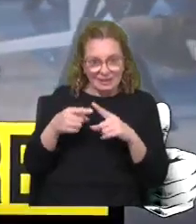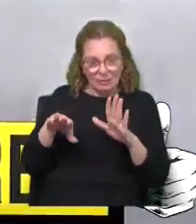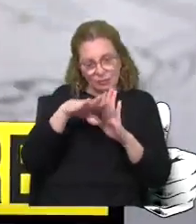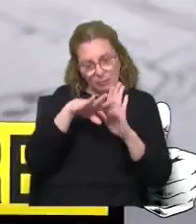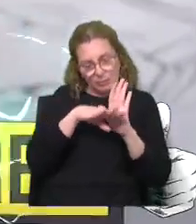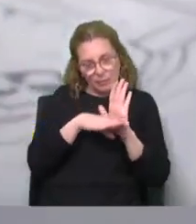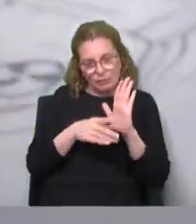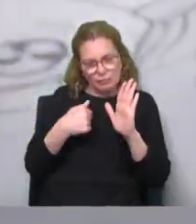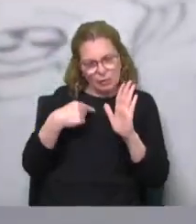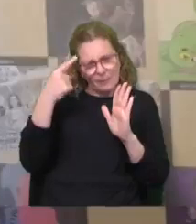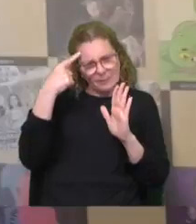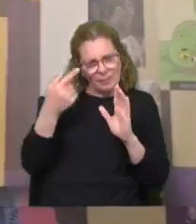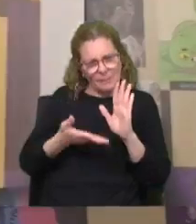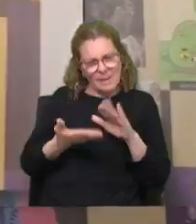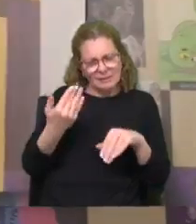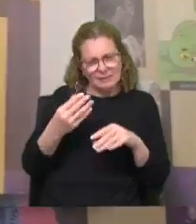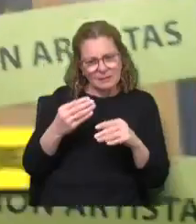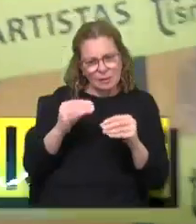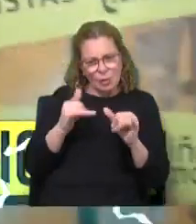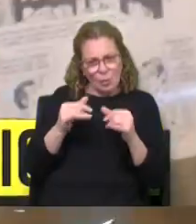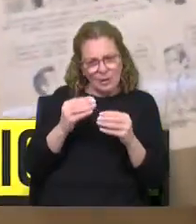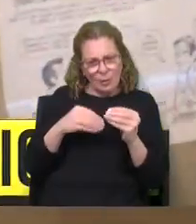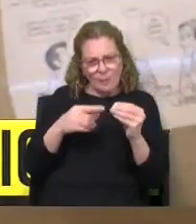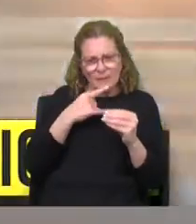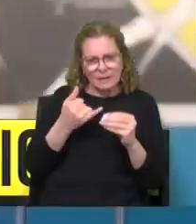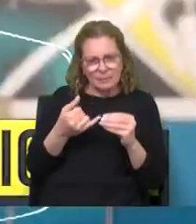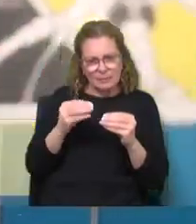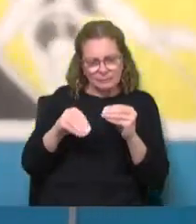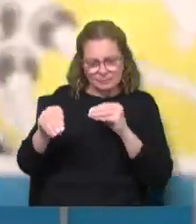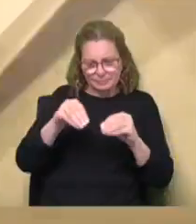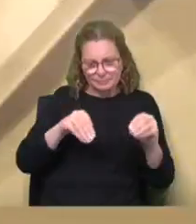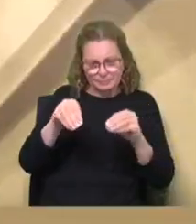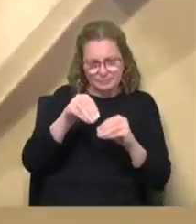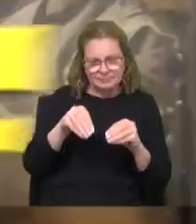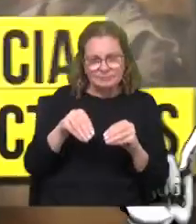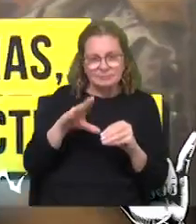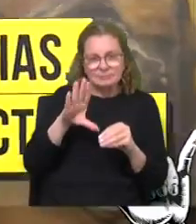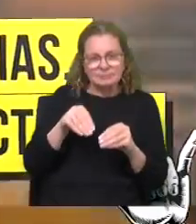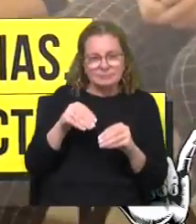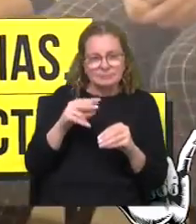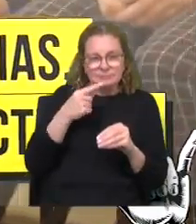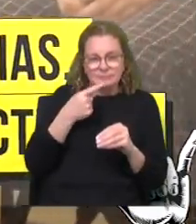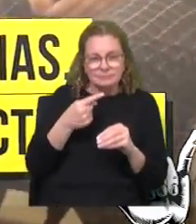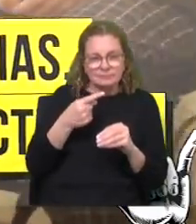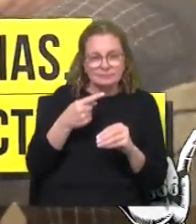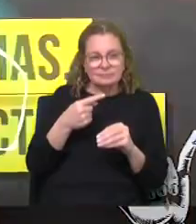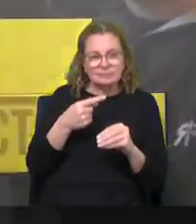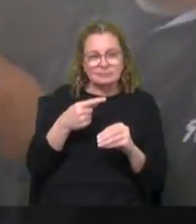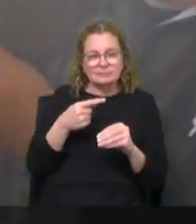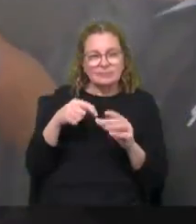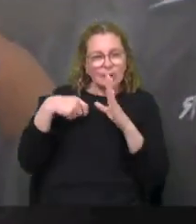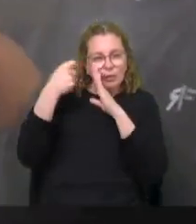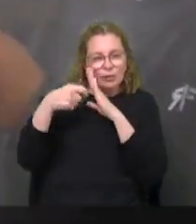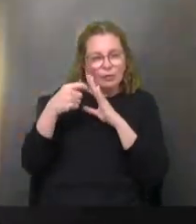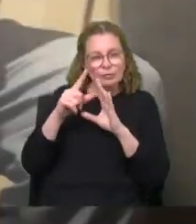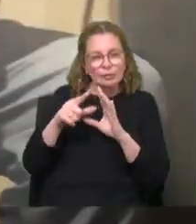que hay más, en realidad. Si descomponés todos los juegos que hay, por ejemplo, y desarmás la parte, por ejemplo, de los cortometrajes, que no los tenemos